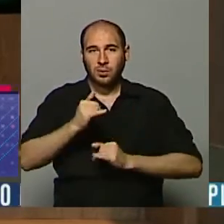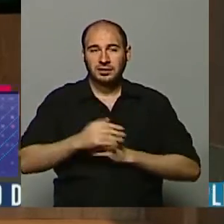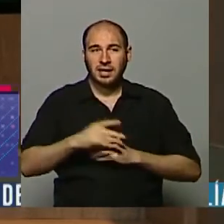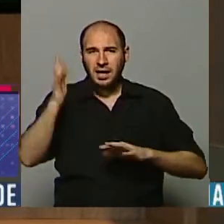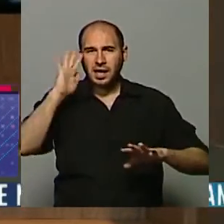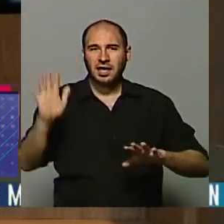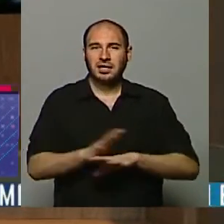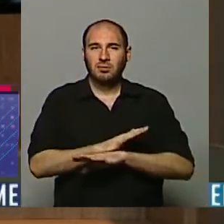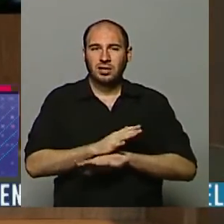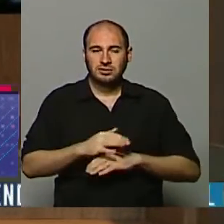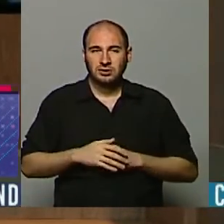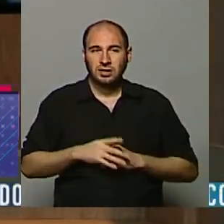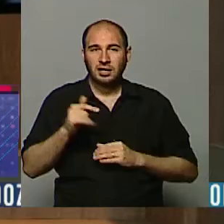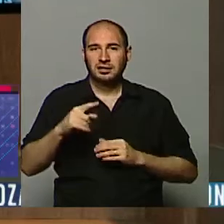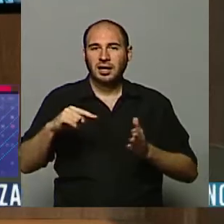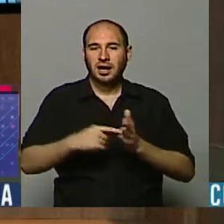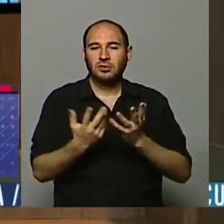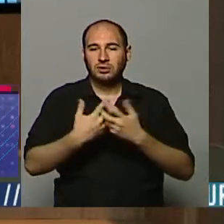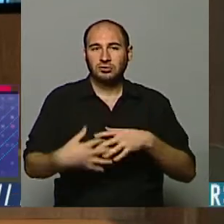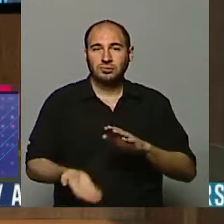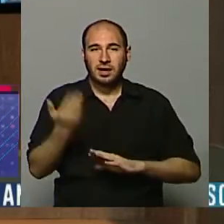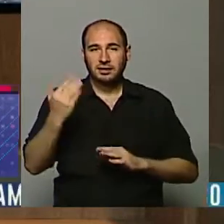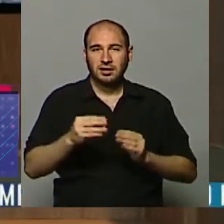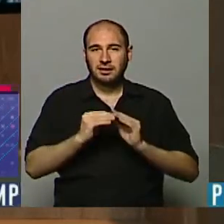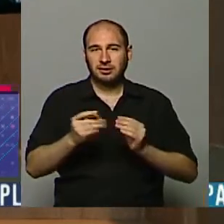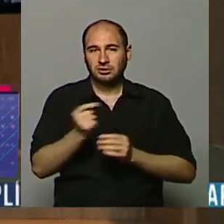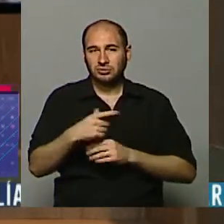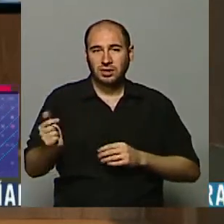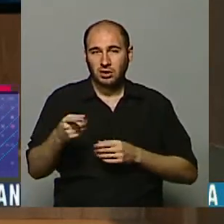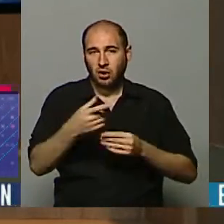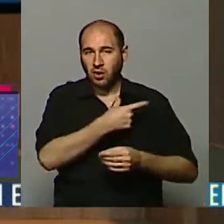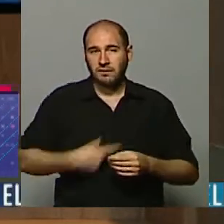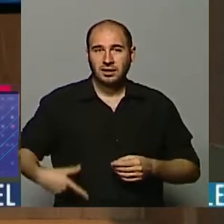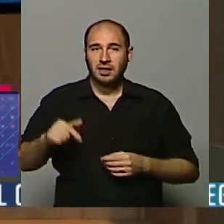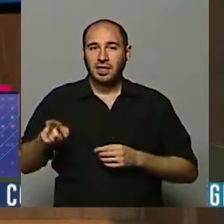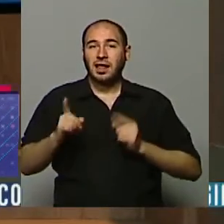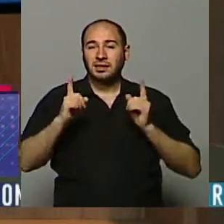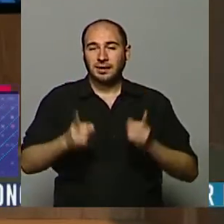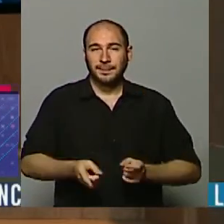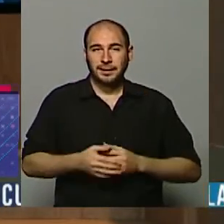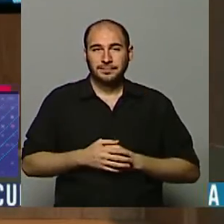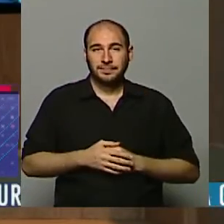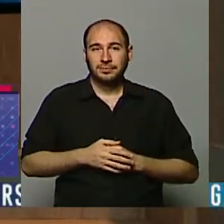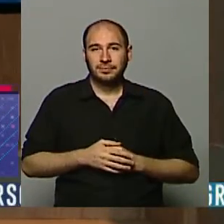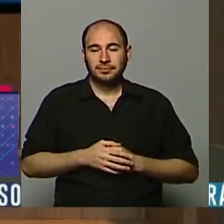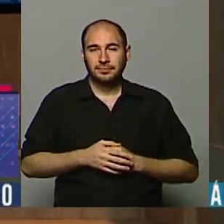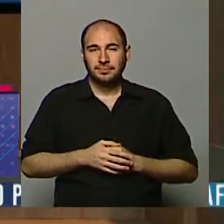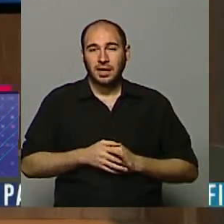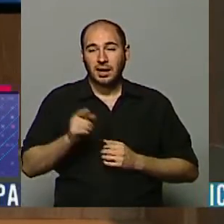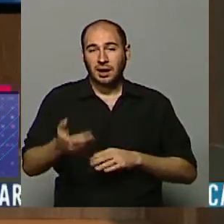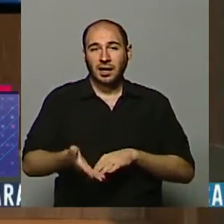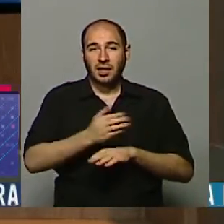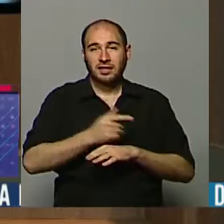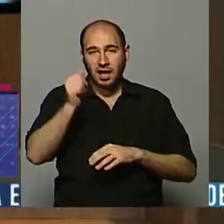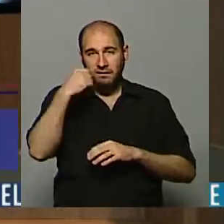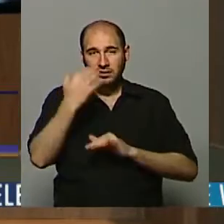error que había significado la cláusula gatillo en la negociación salarial durante su gobierno, algo que también incluso lo había anticipado